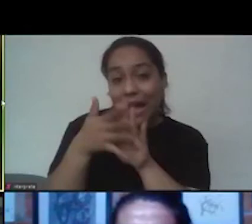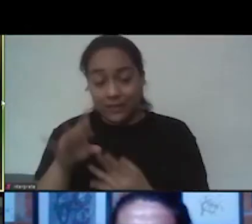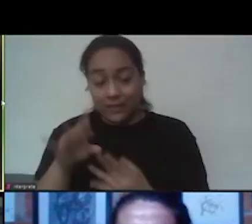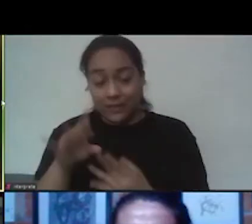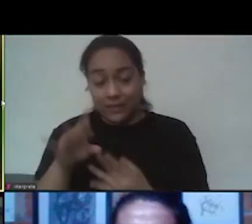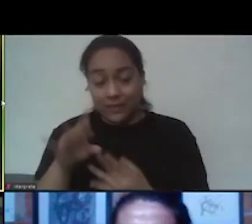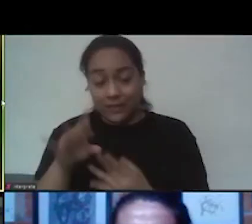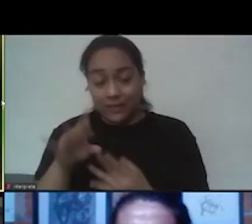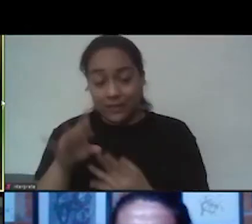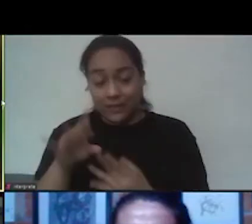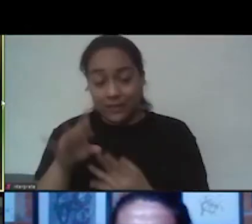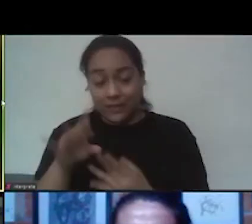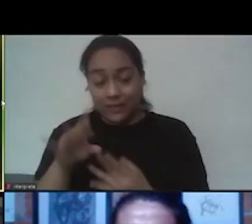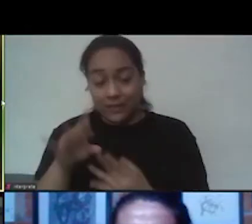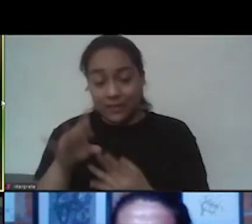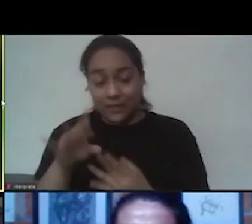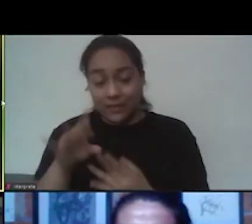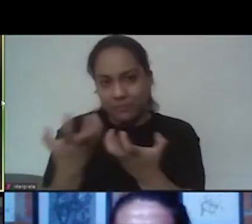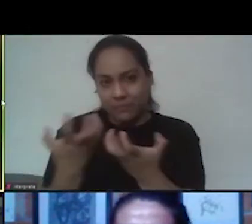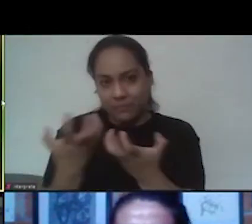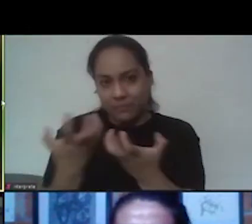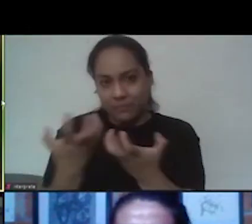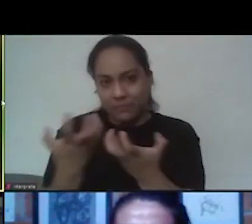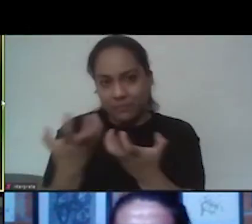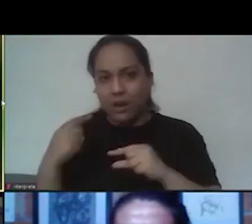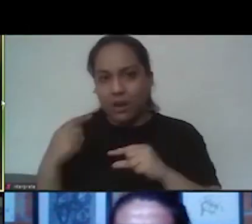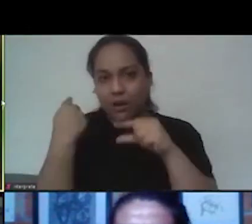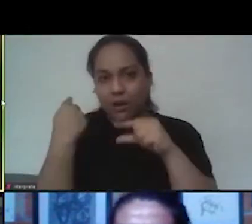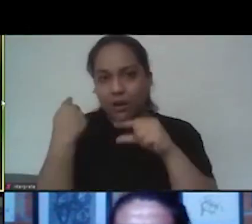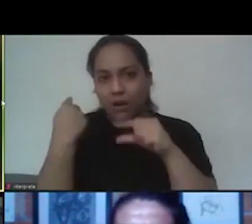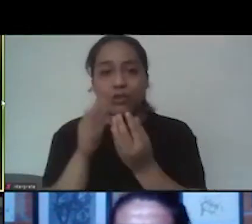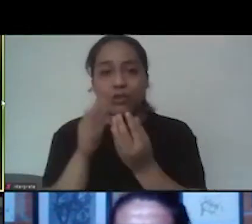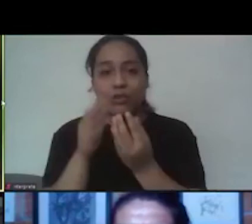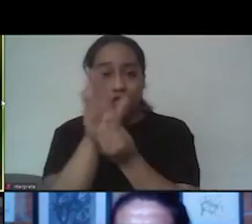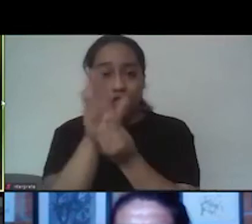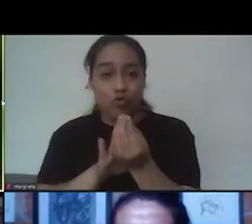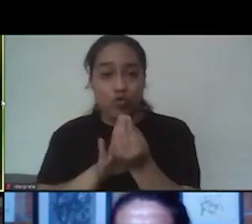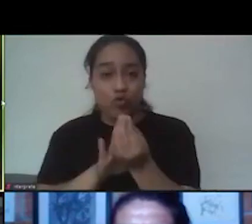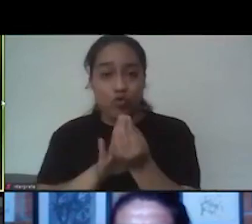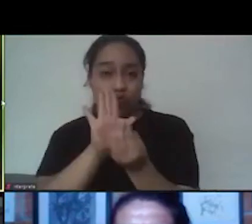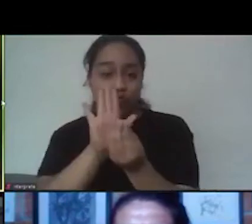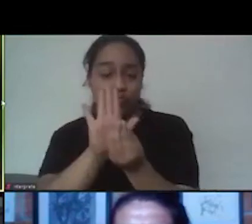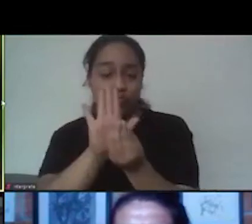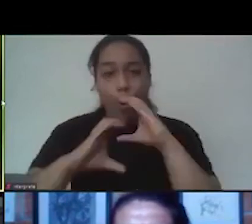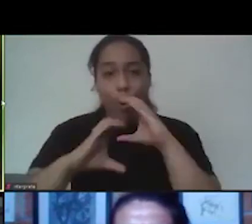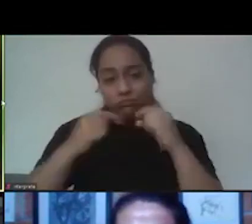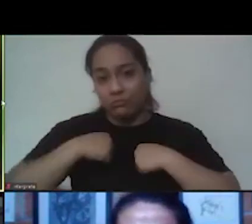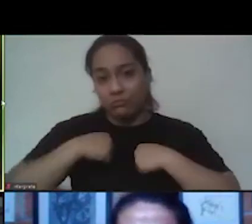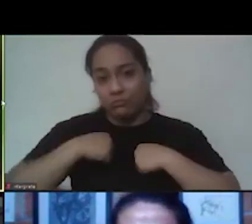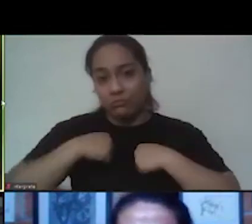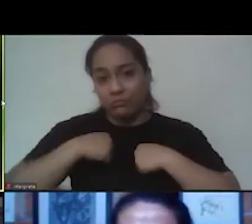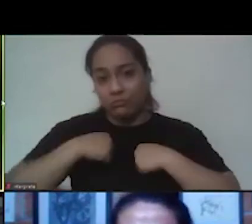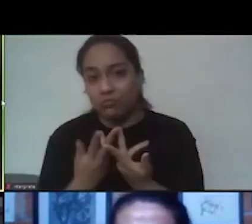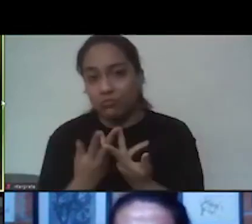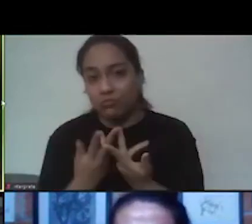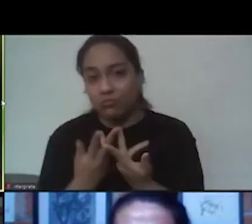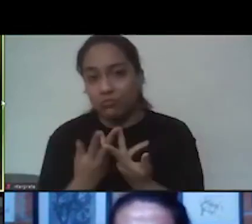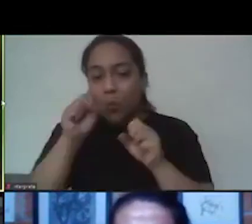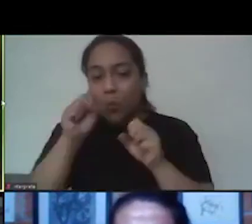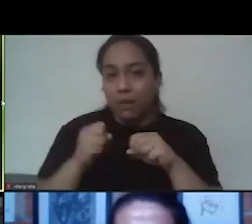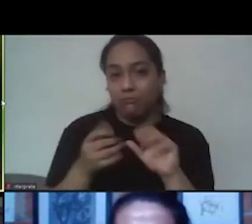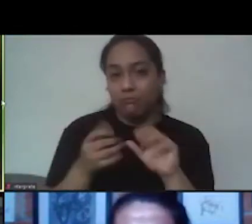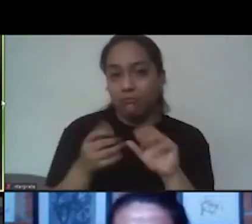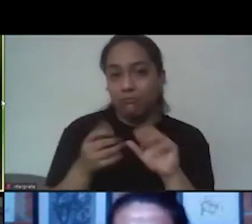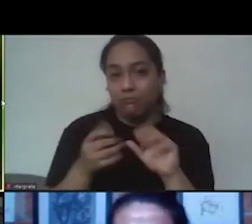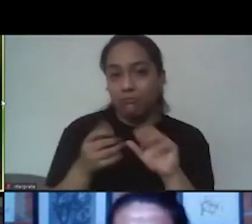enviar al correo electrónico con el que me he estado comunicando para que si ustedes pueden hacérselo pasar